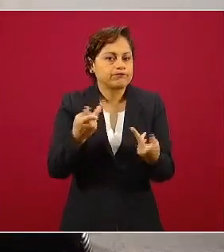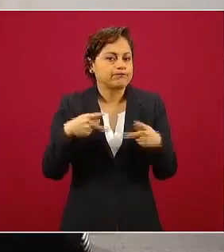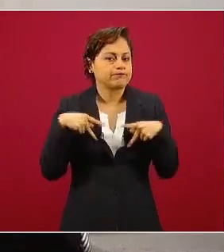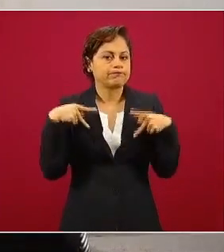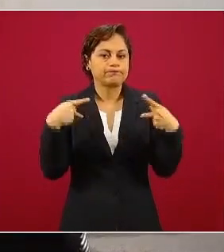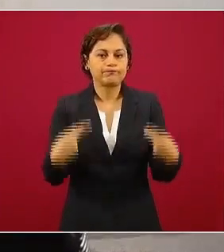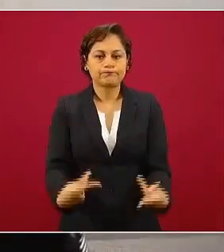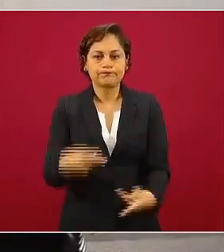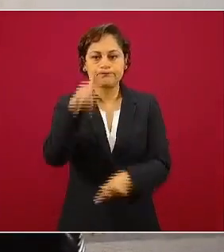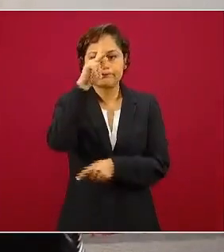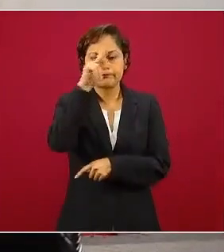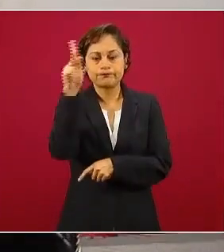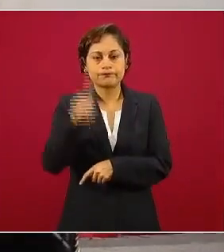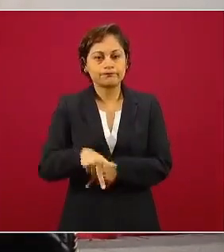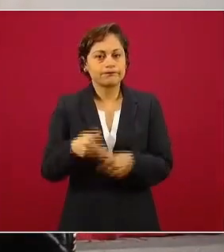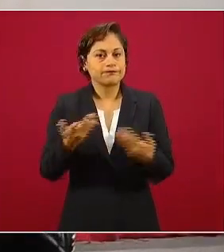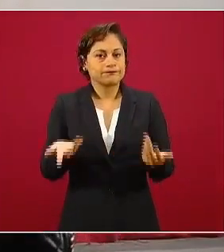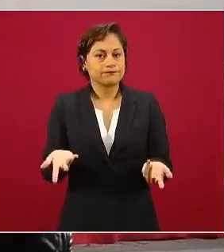Ya,